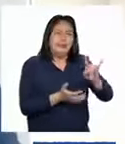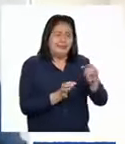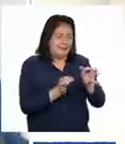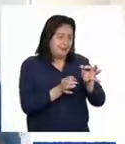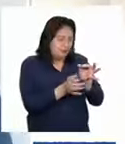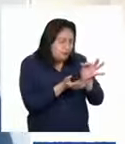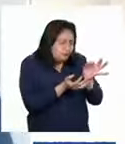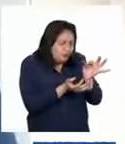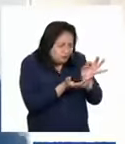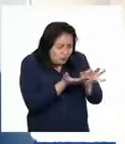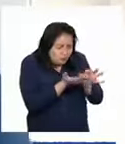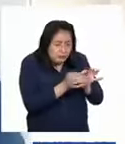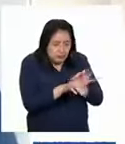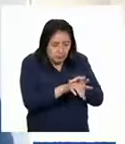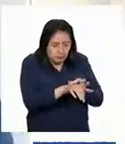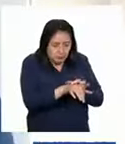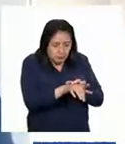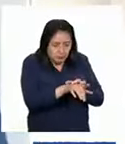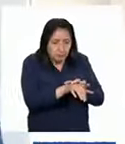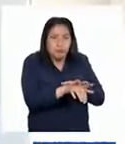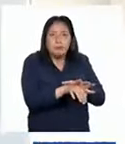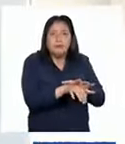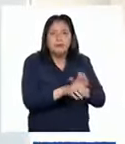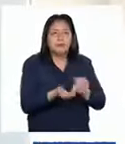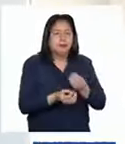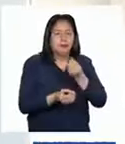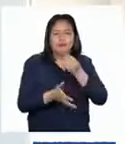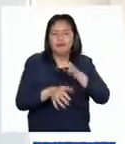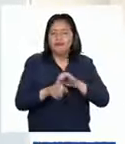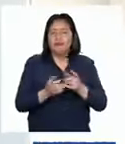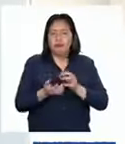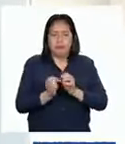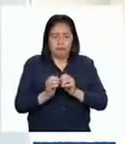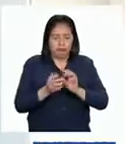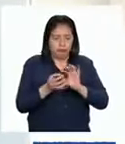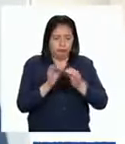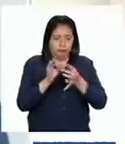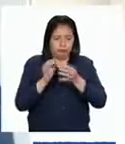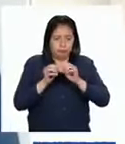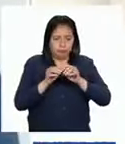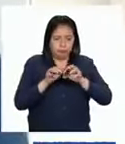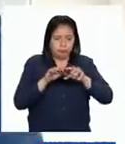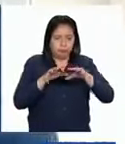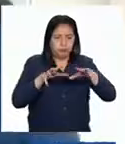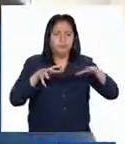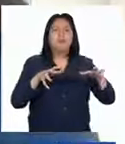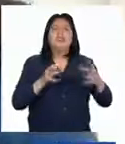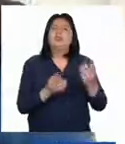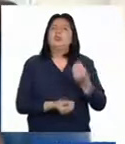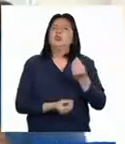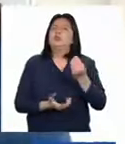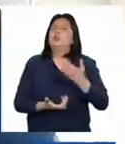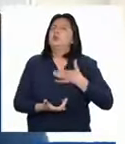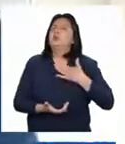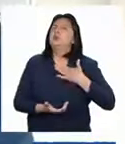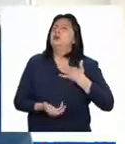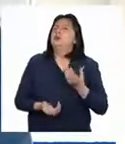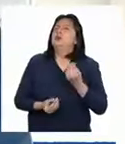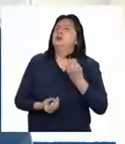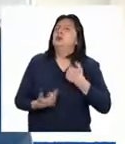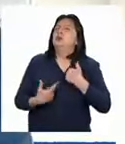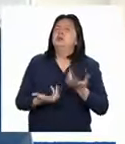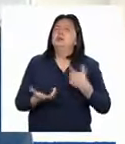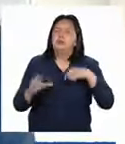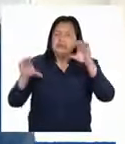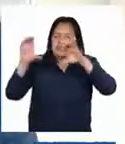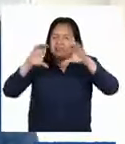moléculas para crecer, para nutrirse, para desarrollarse, para funcionar en general. ¿Cómo comenzó conmigo la cuestión con